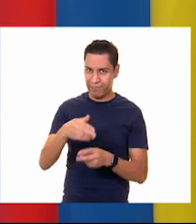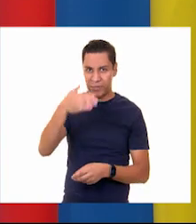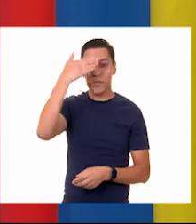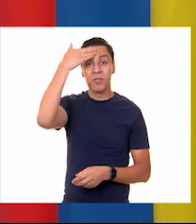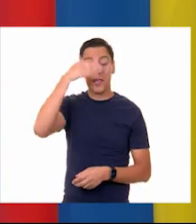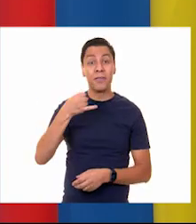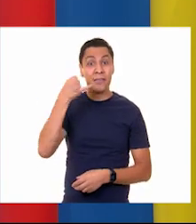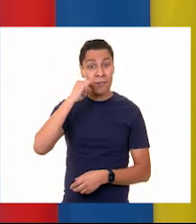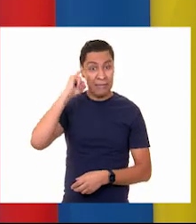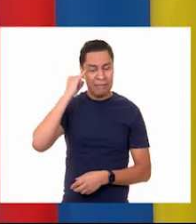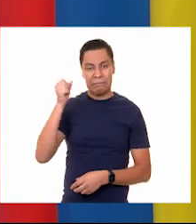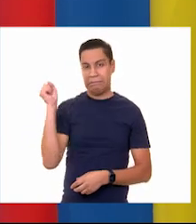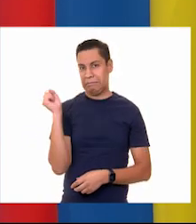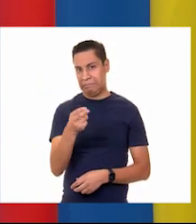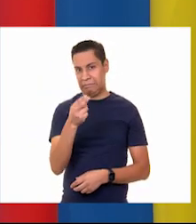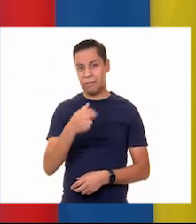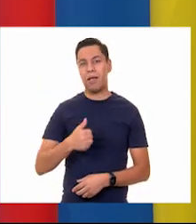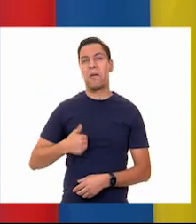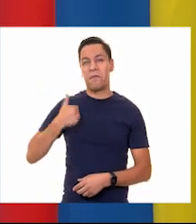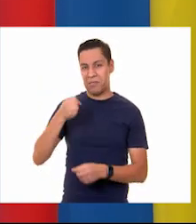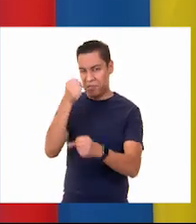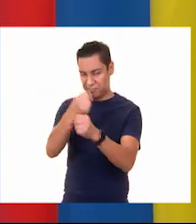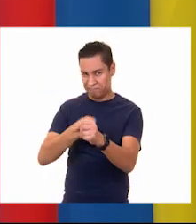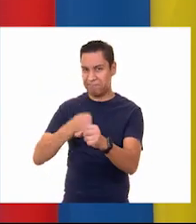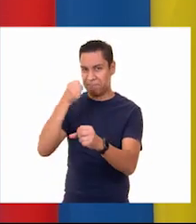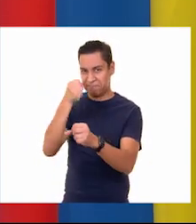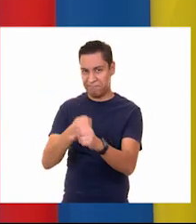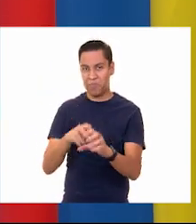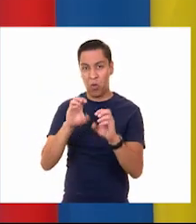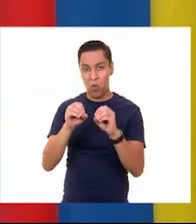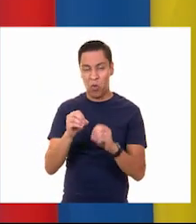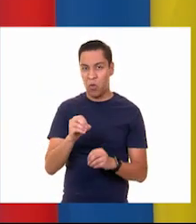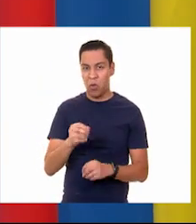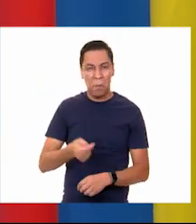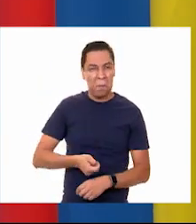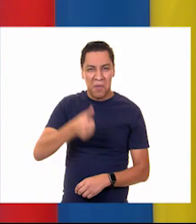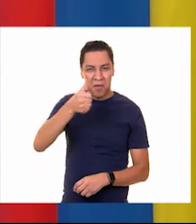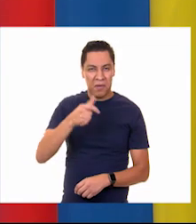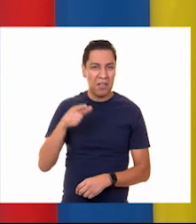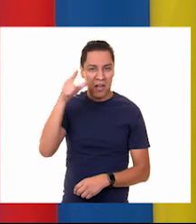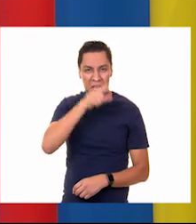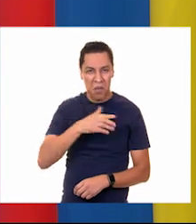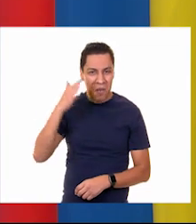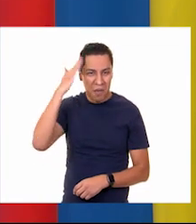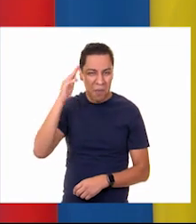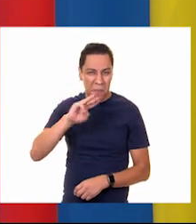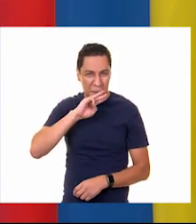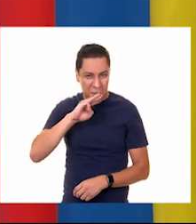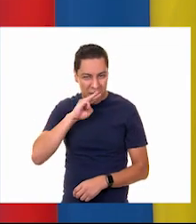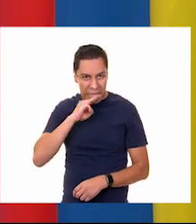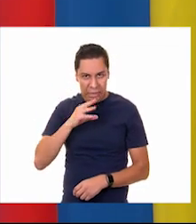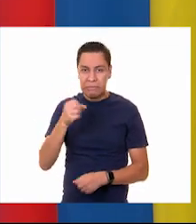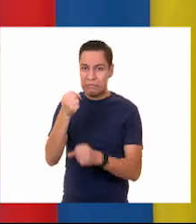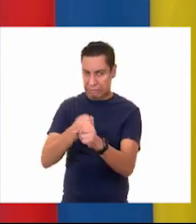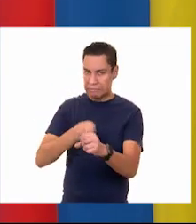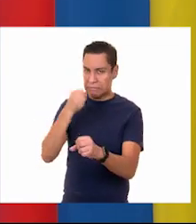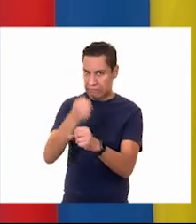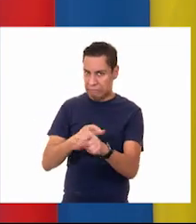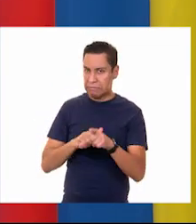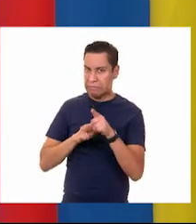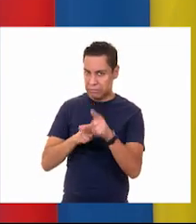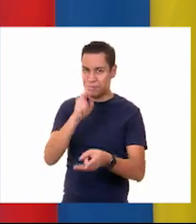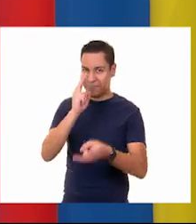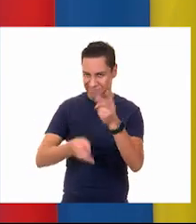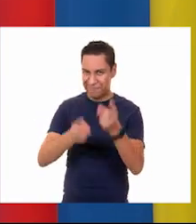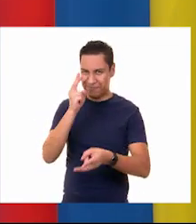lengua indígena, aprovecha este momento para practicarla y platica con tu familia en tu lengua materna. Por hoy hemos terminado con